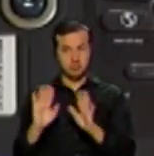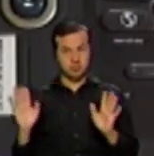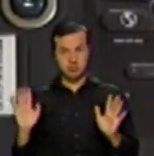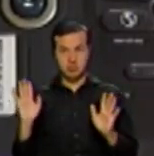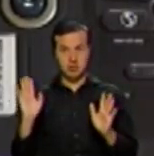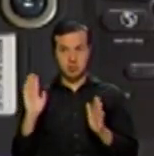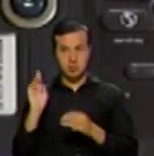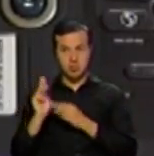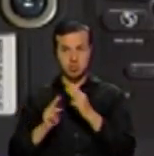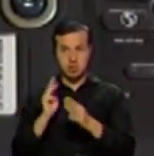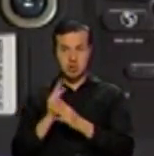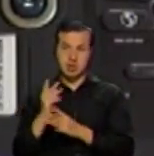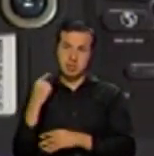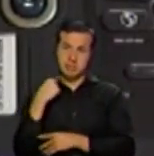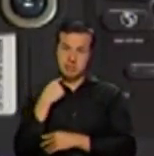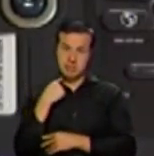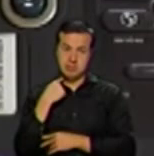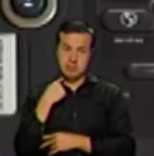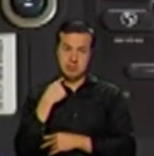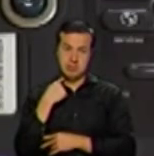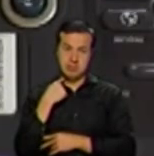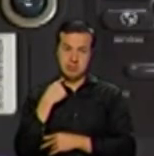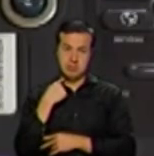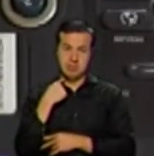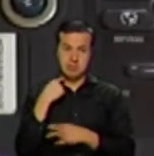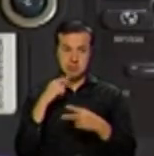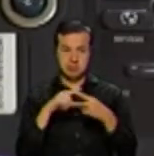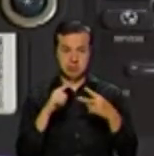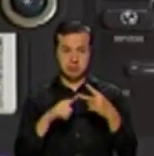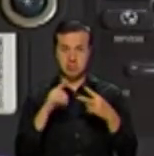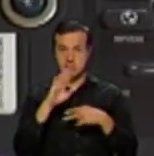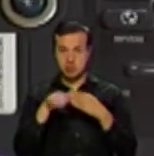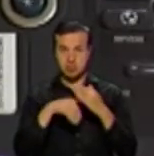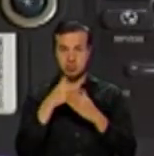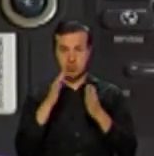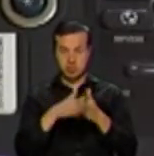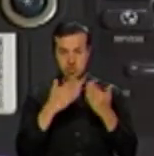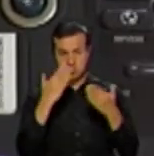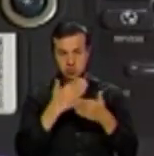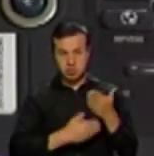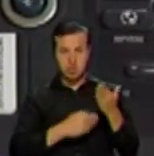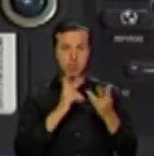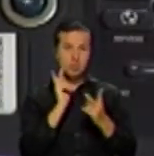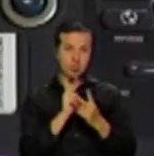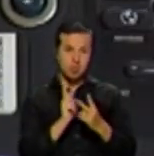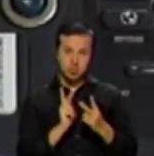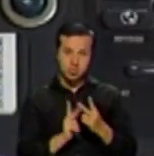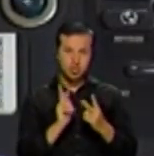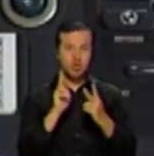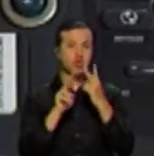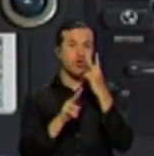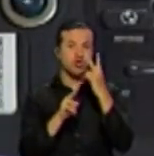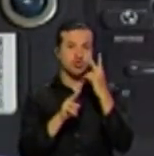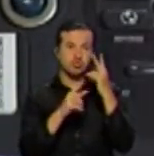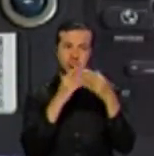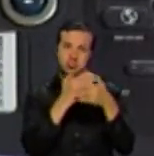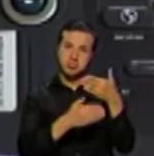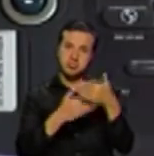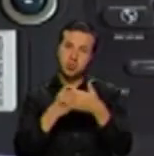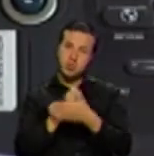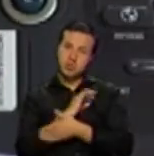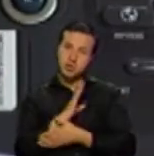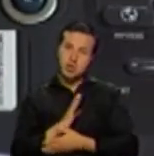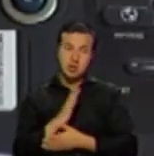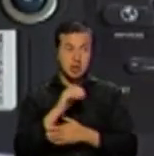chao Mundial, y eso fue lo que la mayoría de los diarios titulares. Eso fue más o menos en términos generales qué es lo que pasó ese